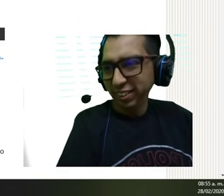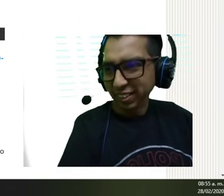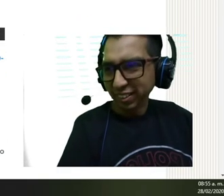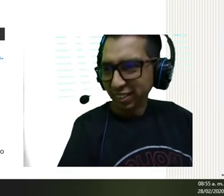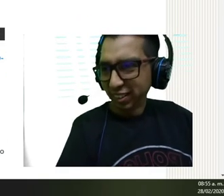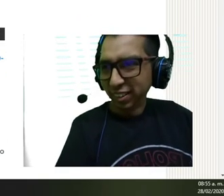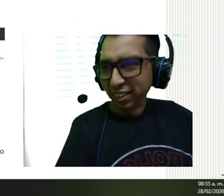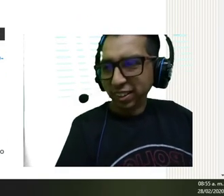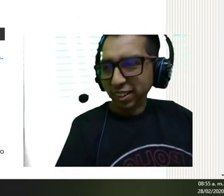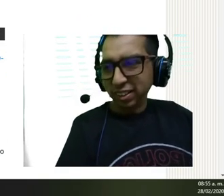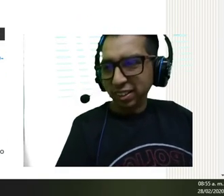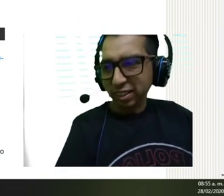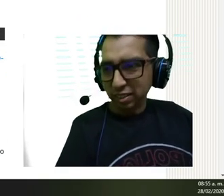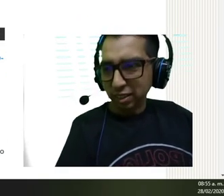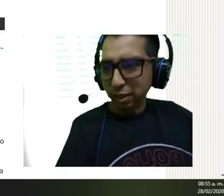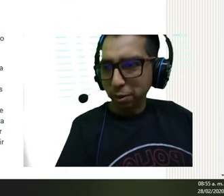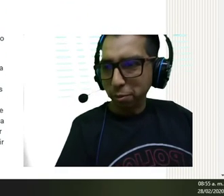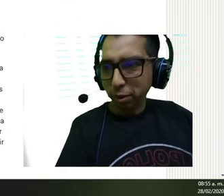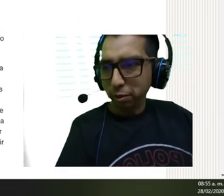hiciste?